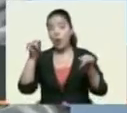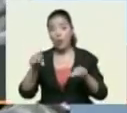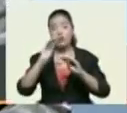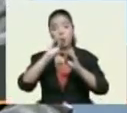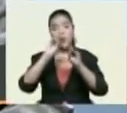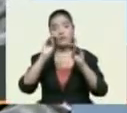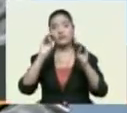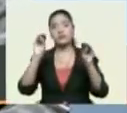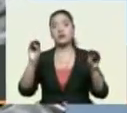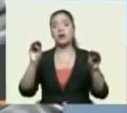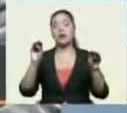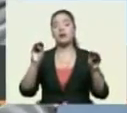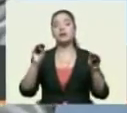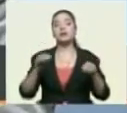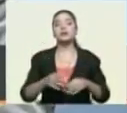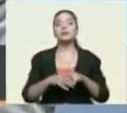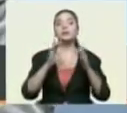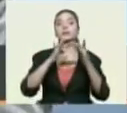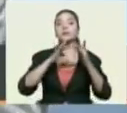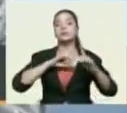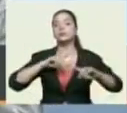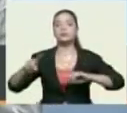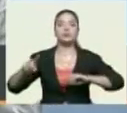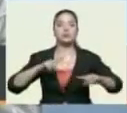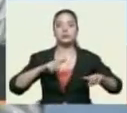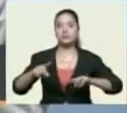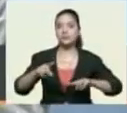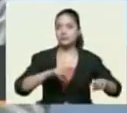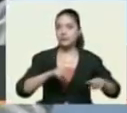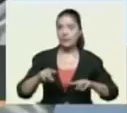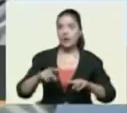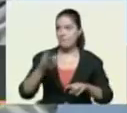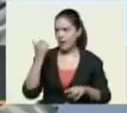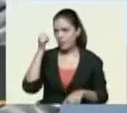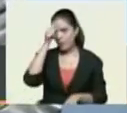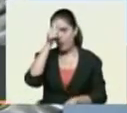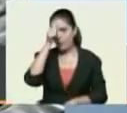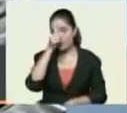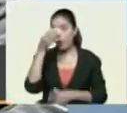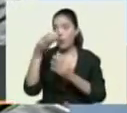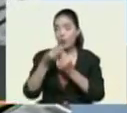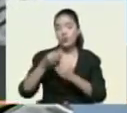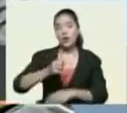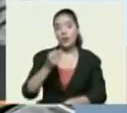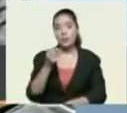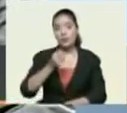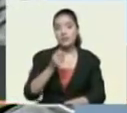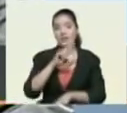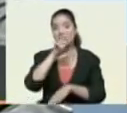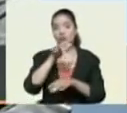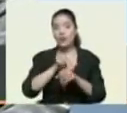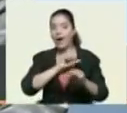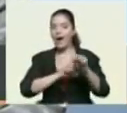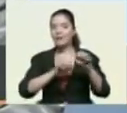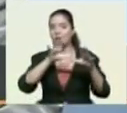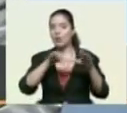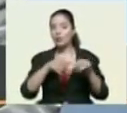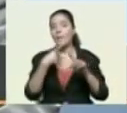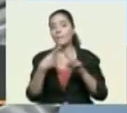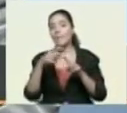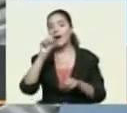hoy, coordinando para ese día con la Policía Nacional Anticorrupción y con el